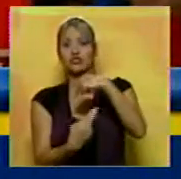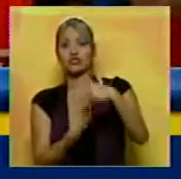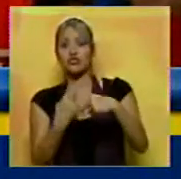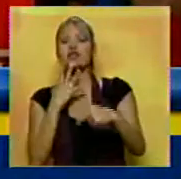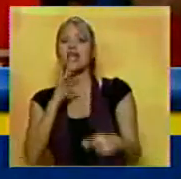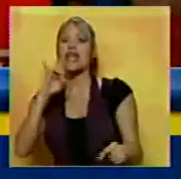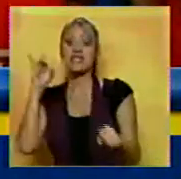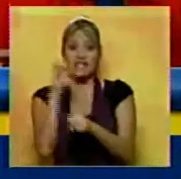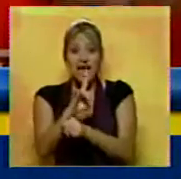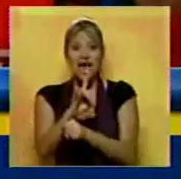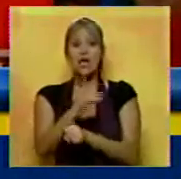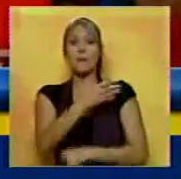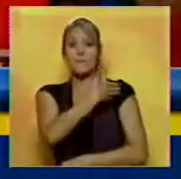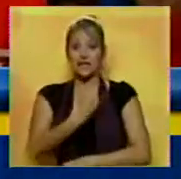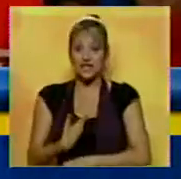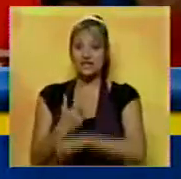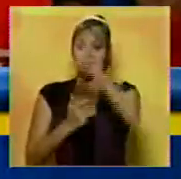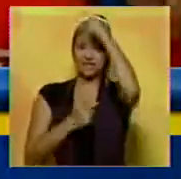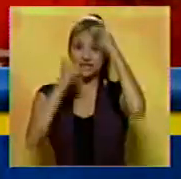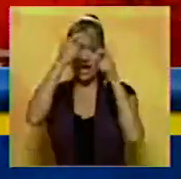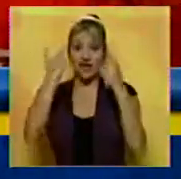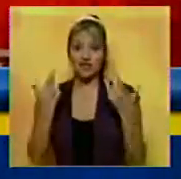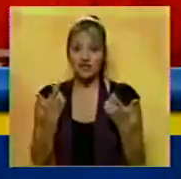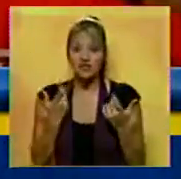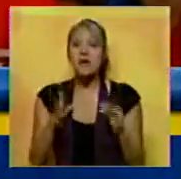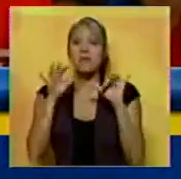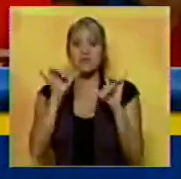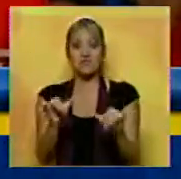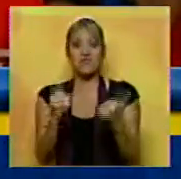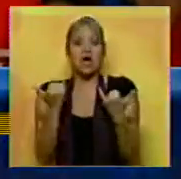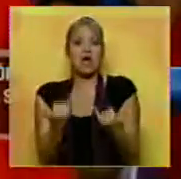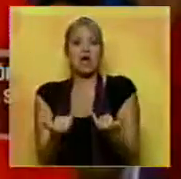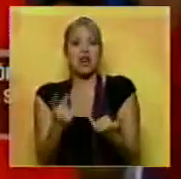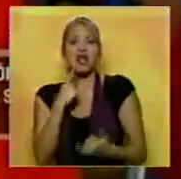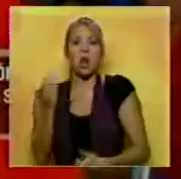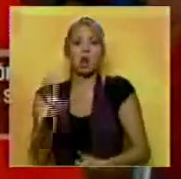traicionó al comandante Hugo Chávez, y ahí está medrando del poder.